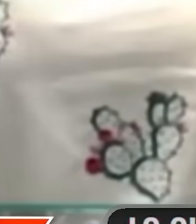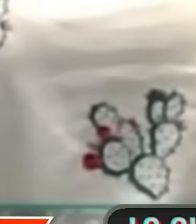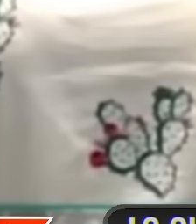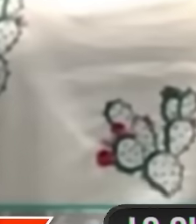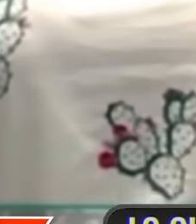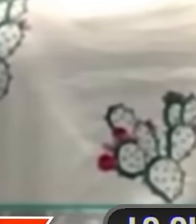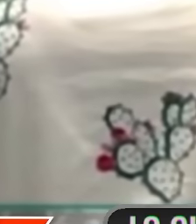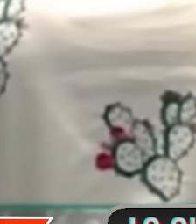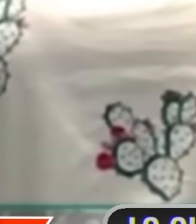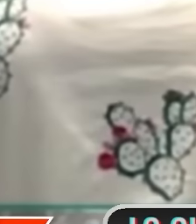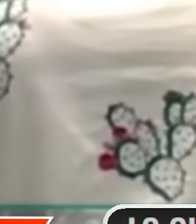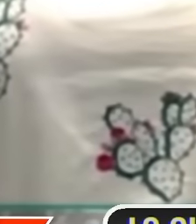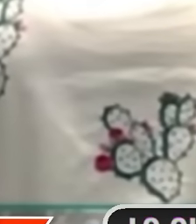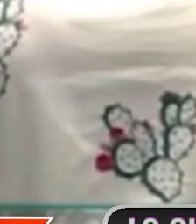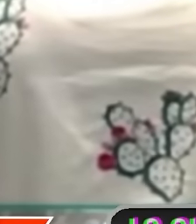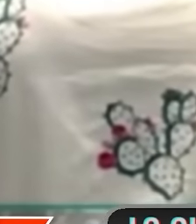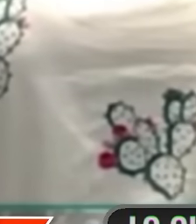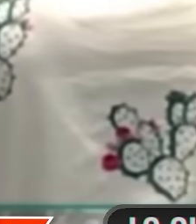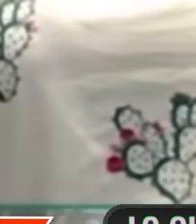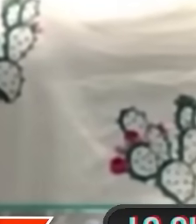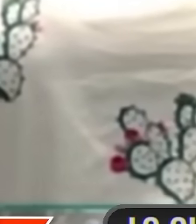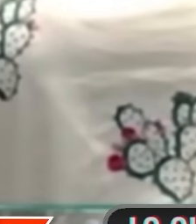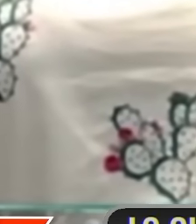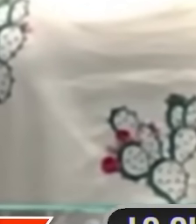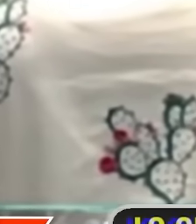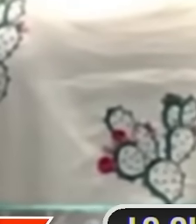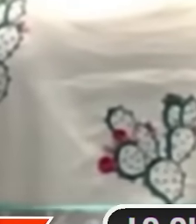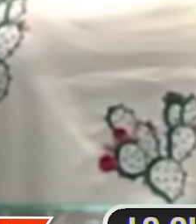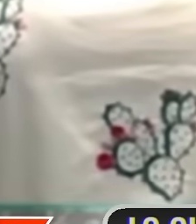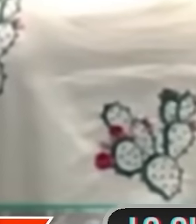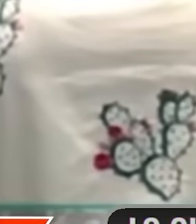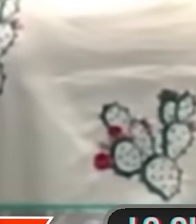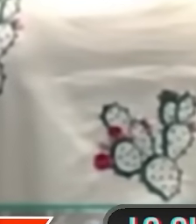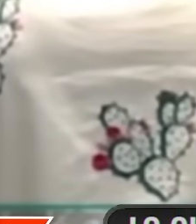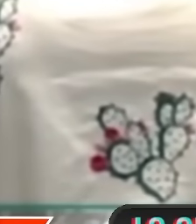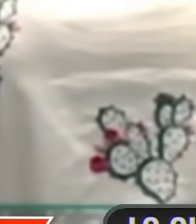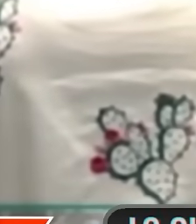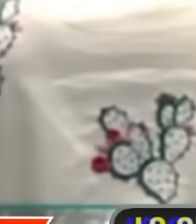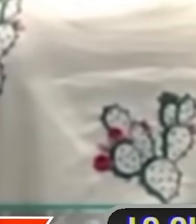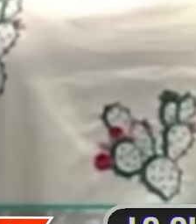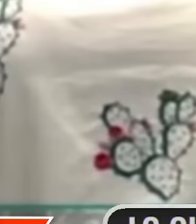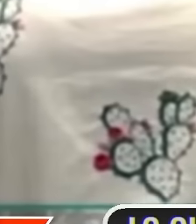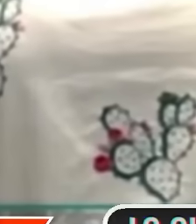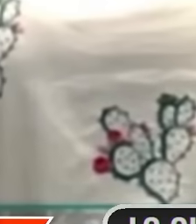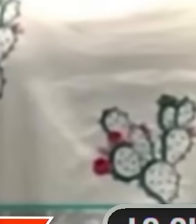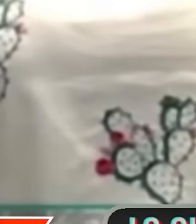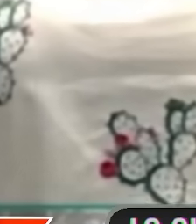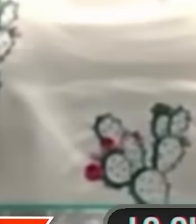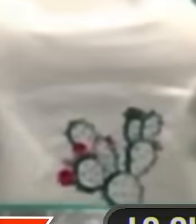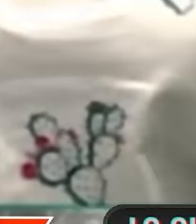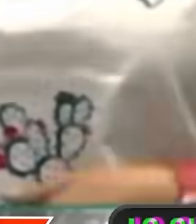triste persona que encarna y representa a la corrupción en su